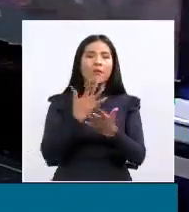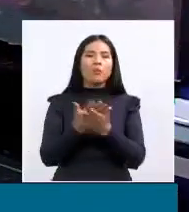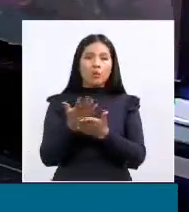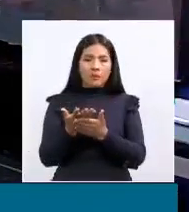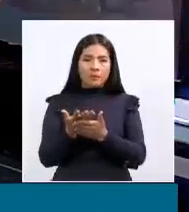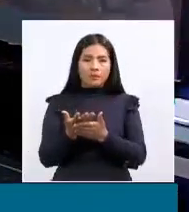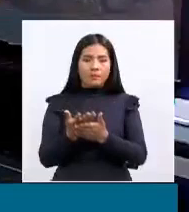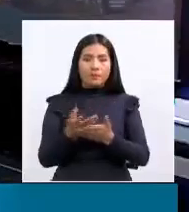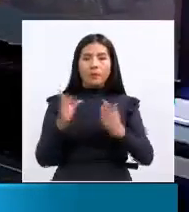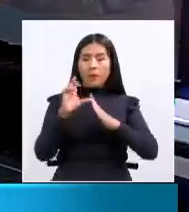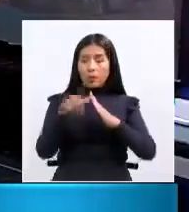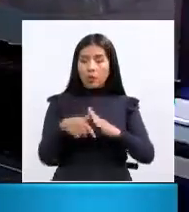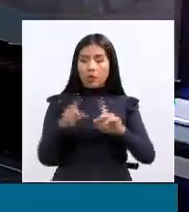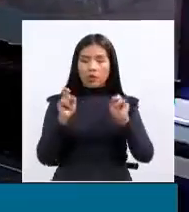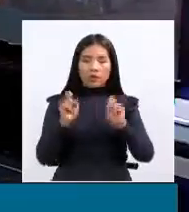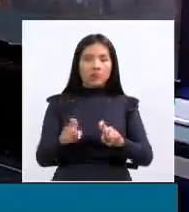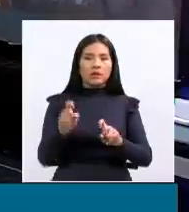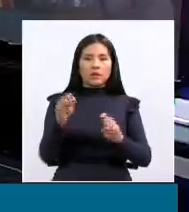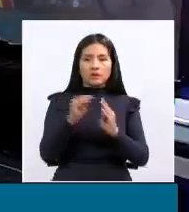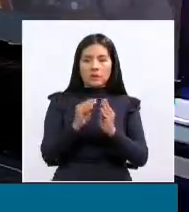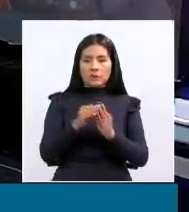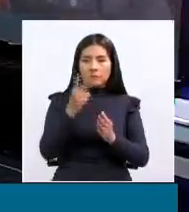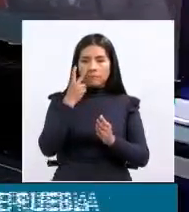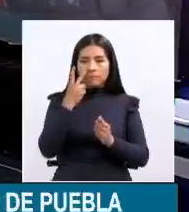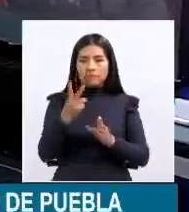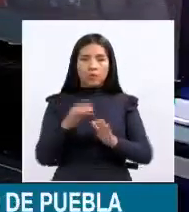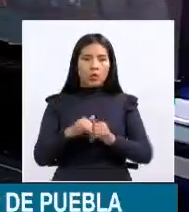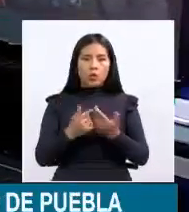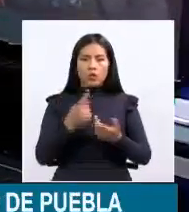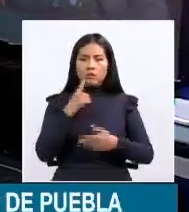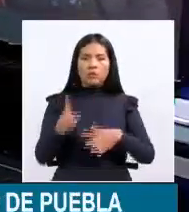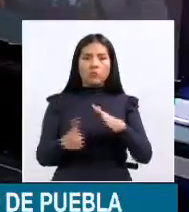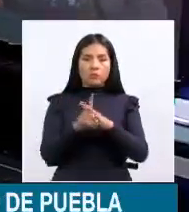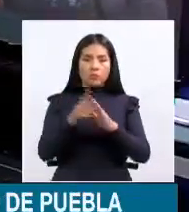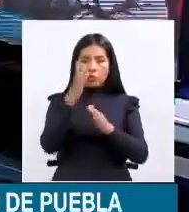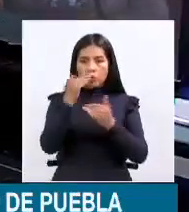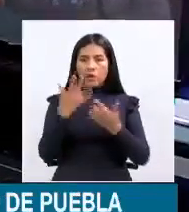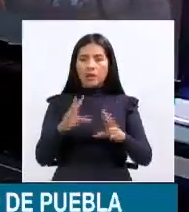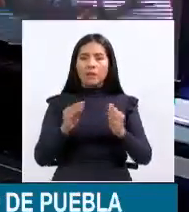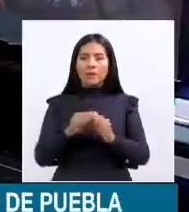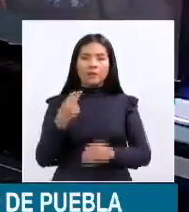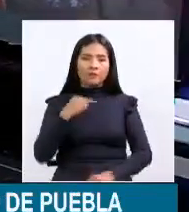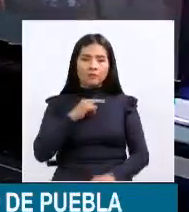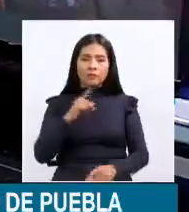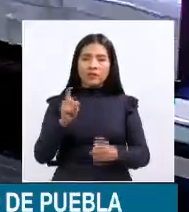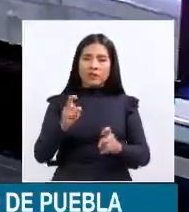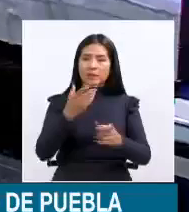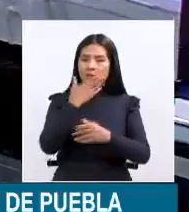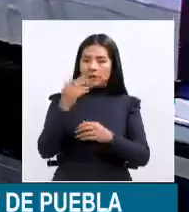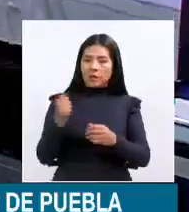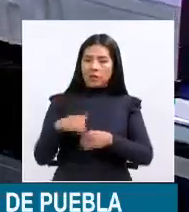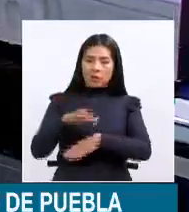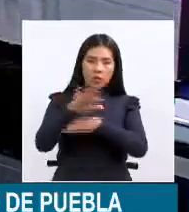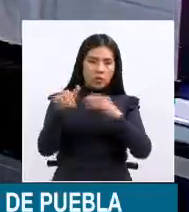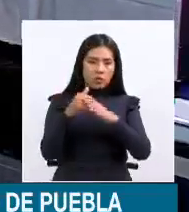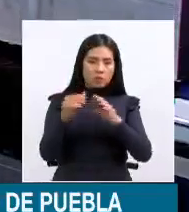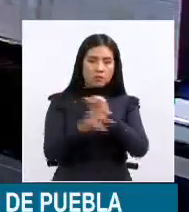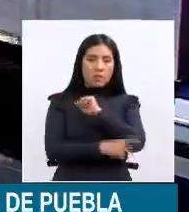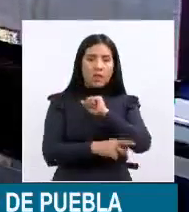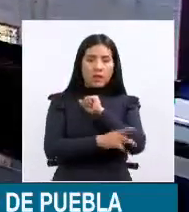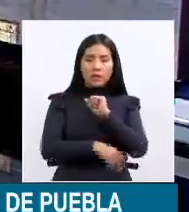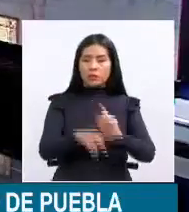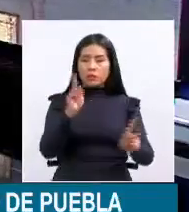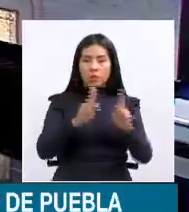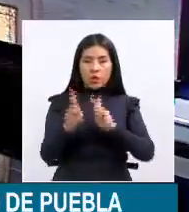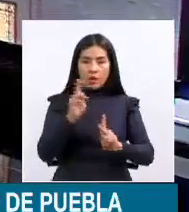ver si hay otras, pero en todo caso lo que deberíamos aspirar es a generar esos lazos, esos vínculos entre los